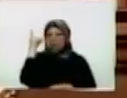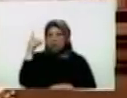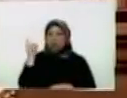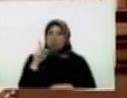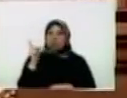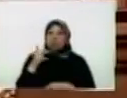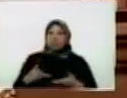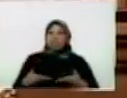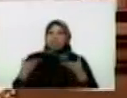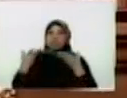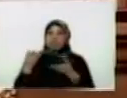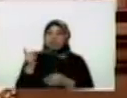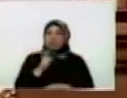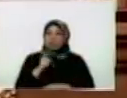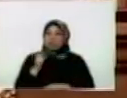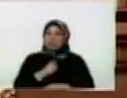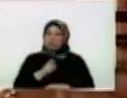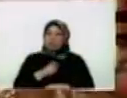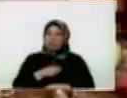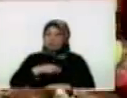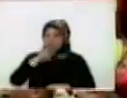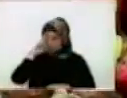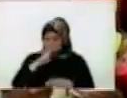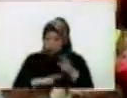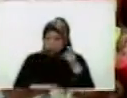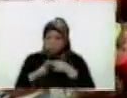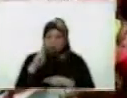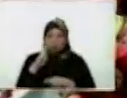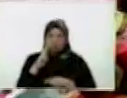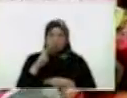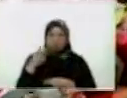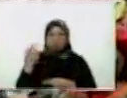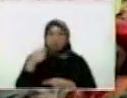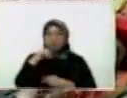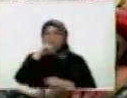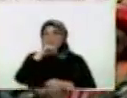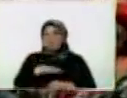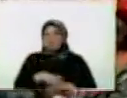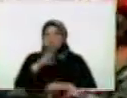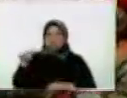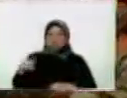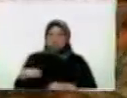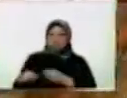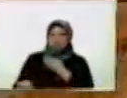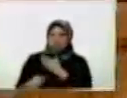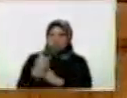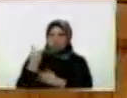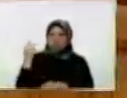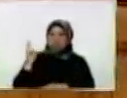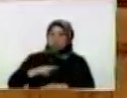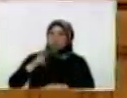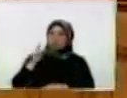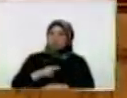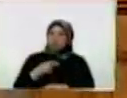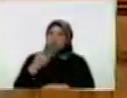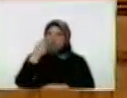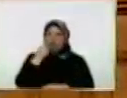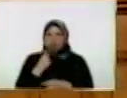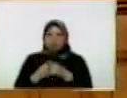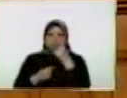necesario. Juraron lealtad, porque son leales siempre, traidores nunca. Y algunos